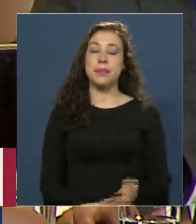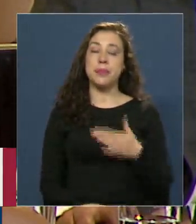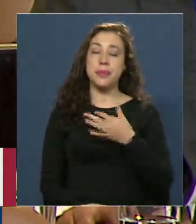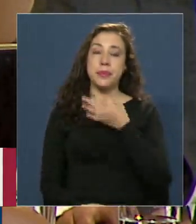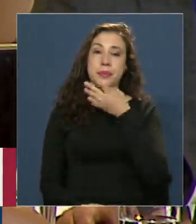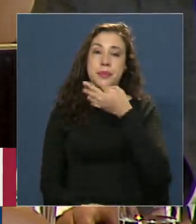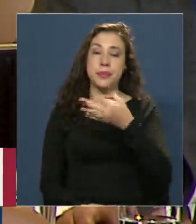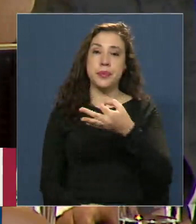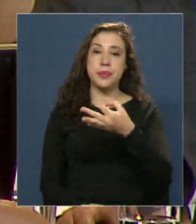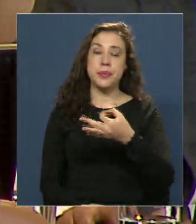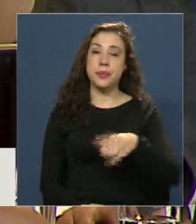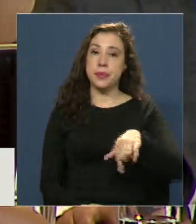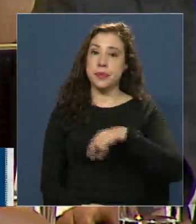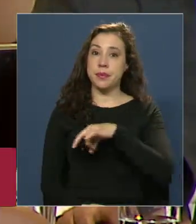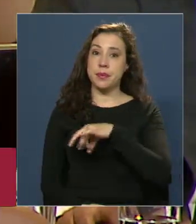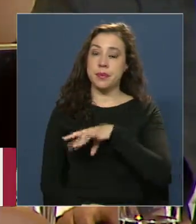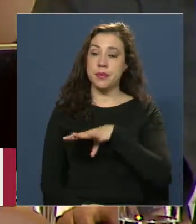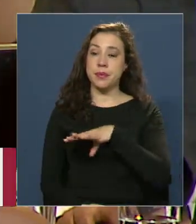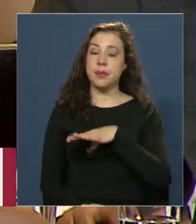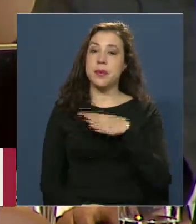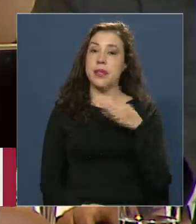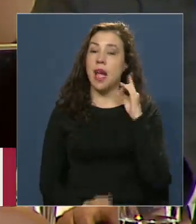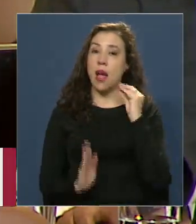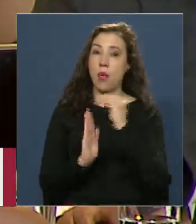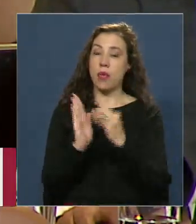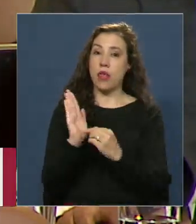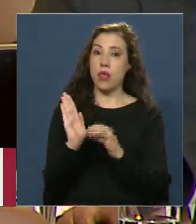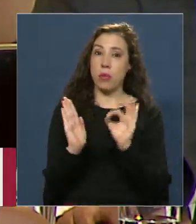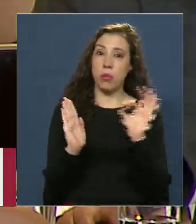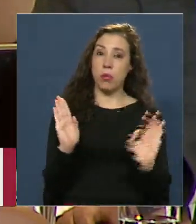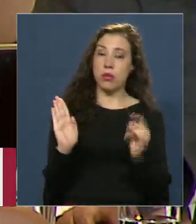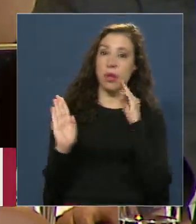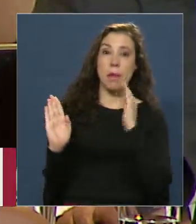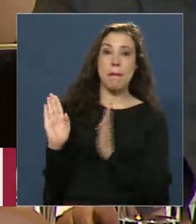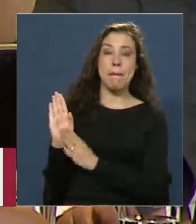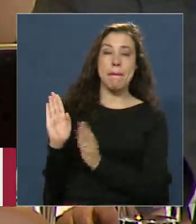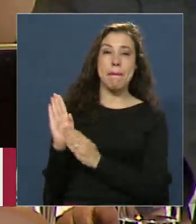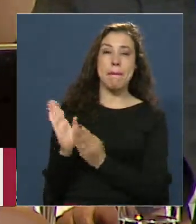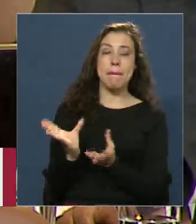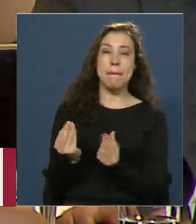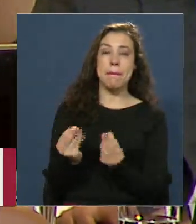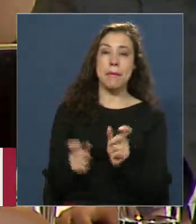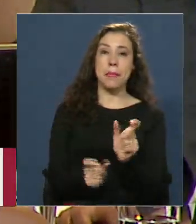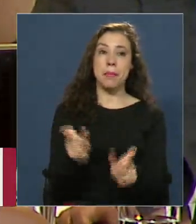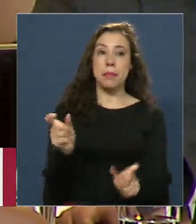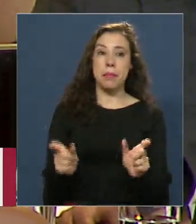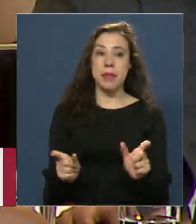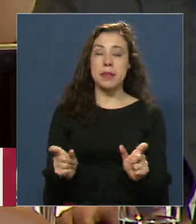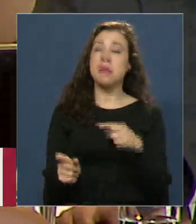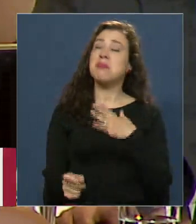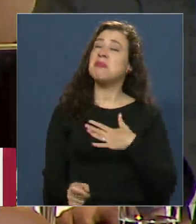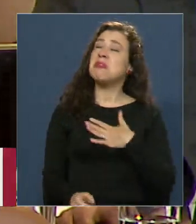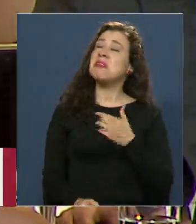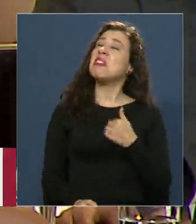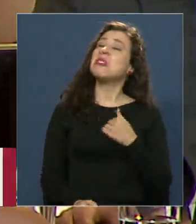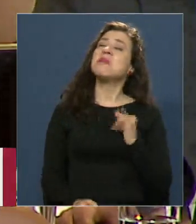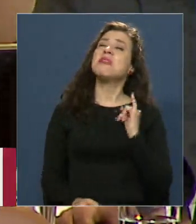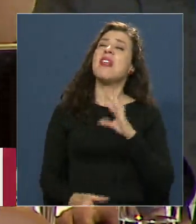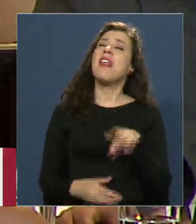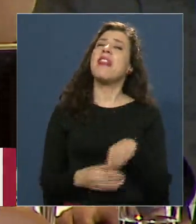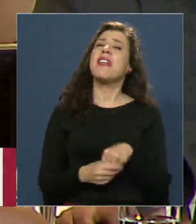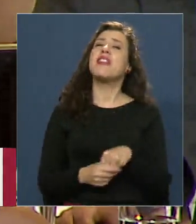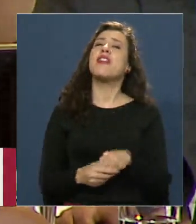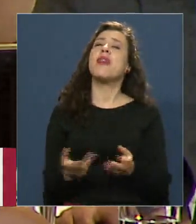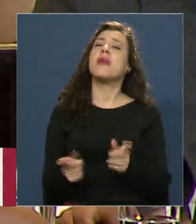que hoy en Chile, y eso ya hay un dato estadístico que lo comprueba, la mayoría de las personas se considera parte de la